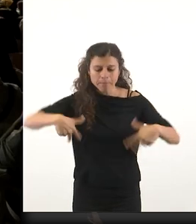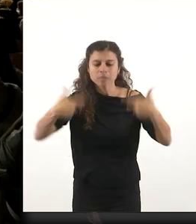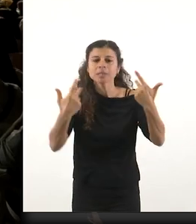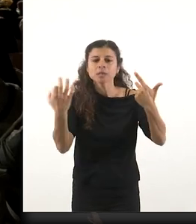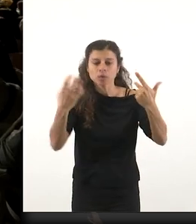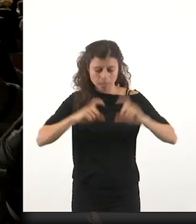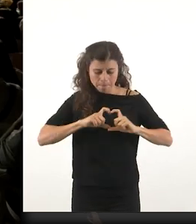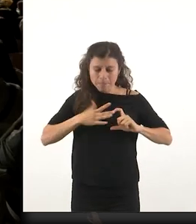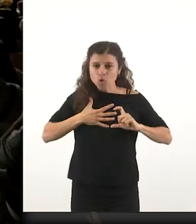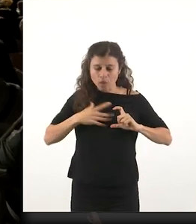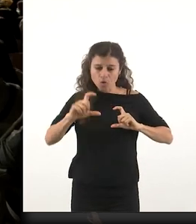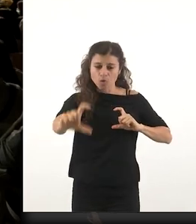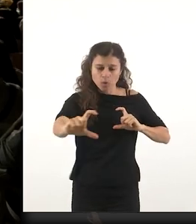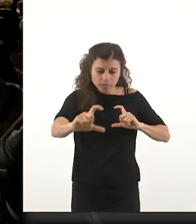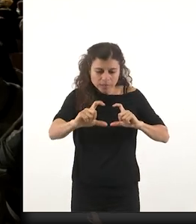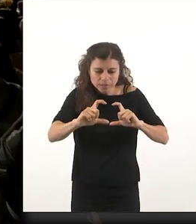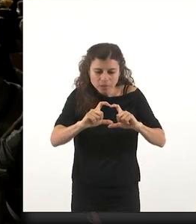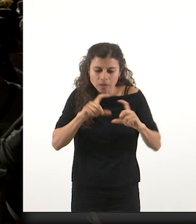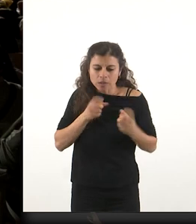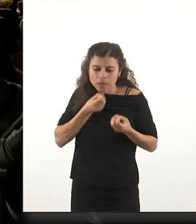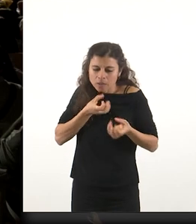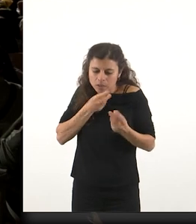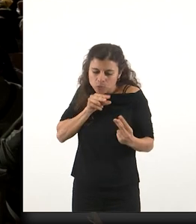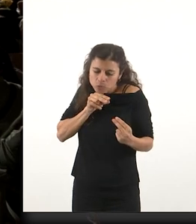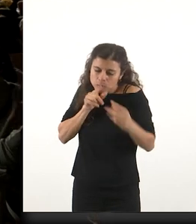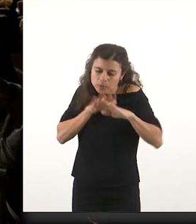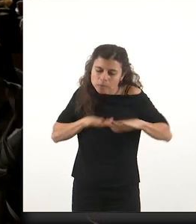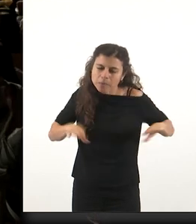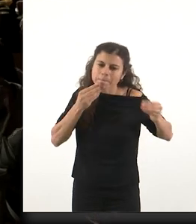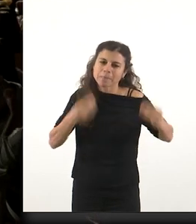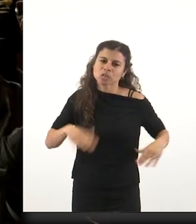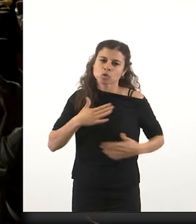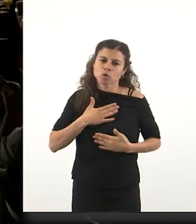al vuestro os haya susurrado mi historia. Muchas gracias.